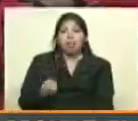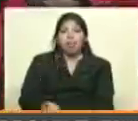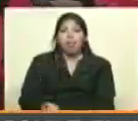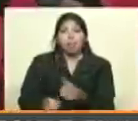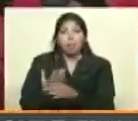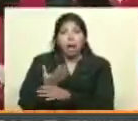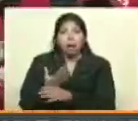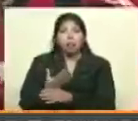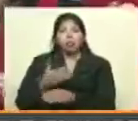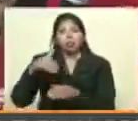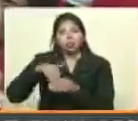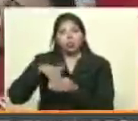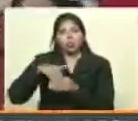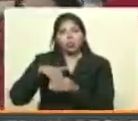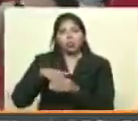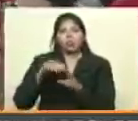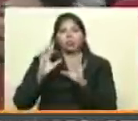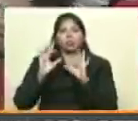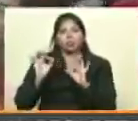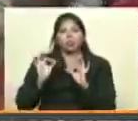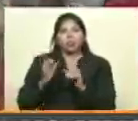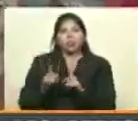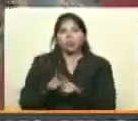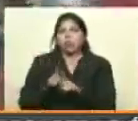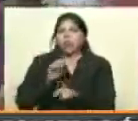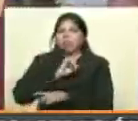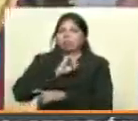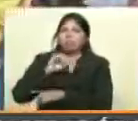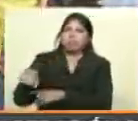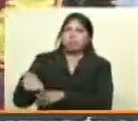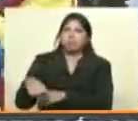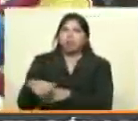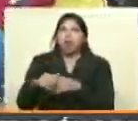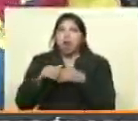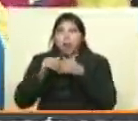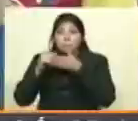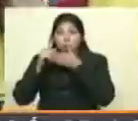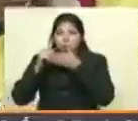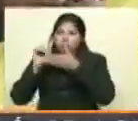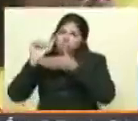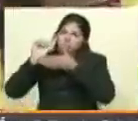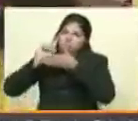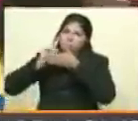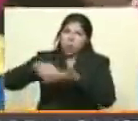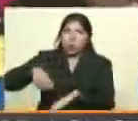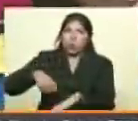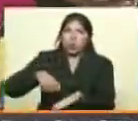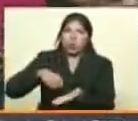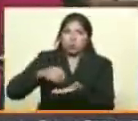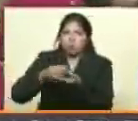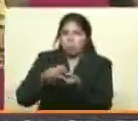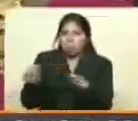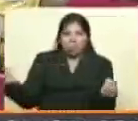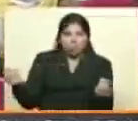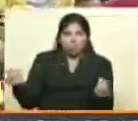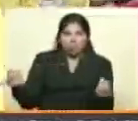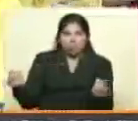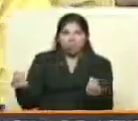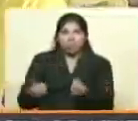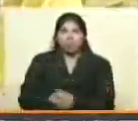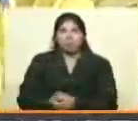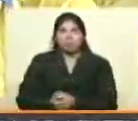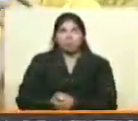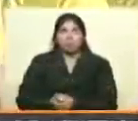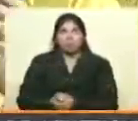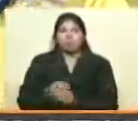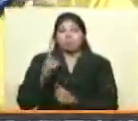paz del país. Será el voto castigo de la autodenominada Mesa de la Unidad Democrática, así como también el voto castigo